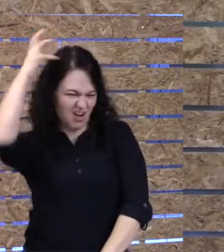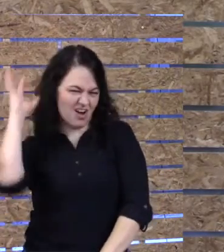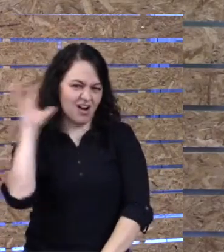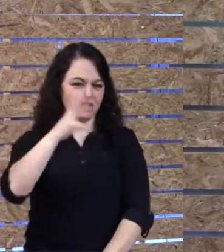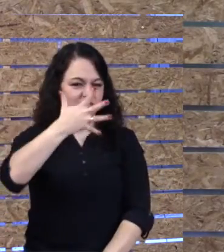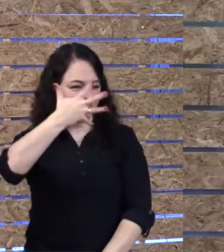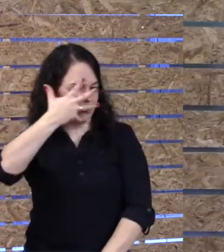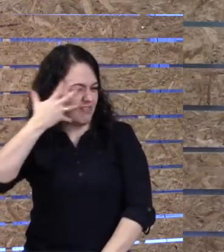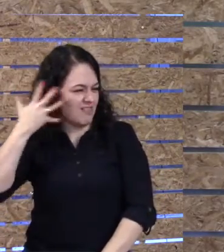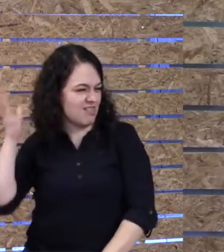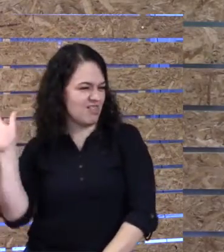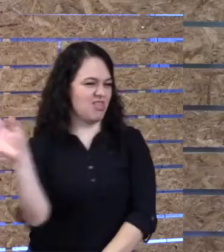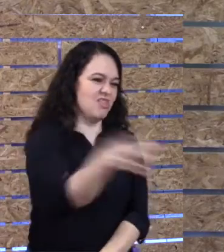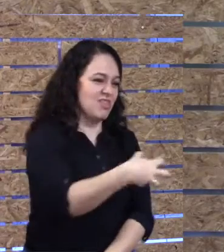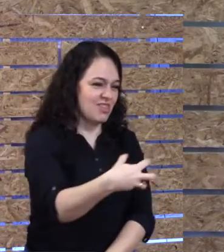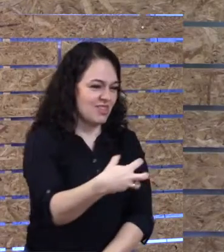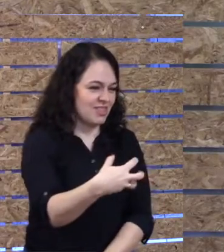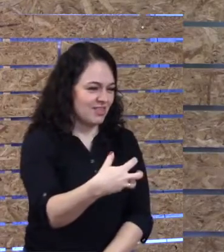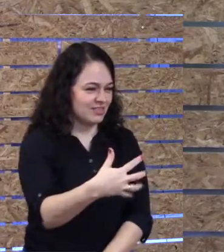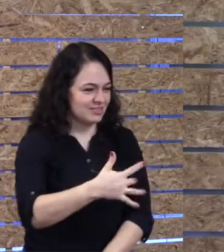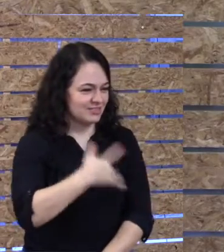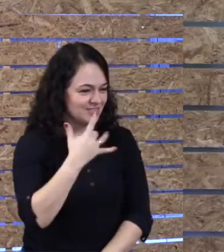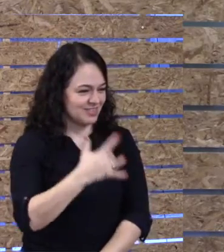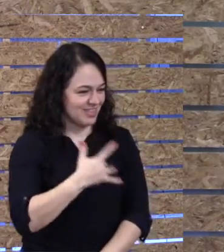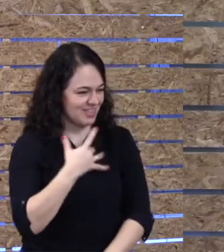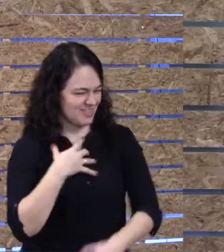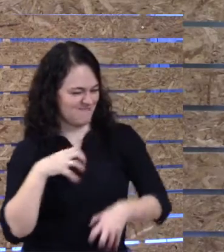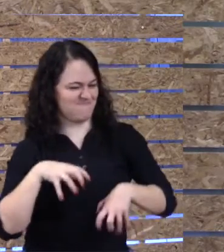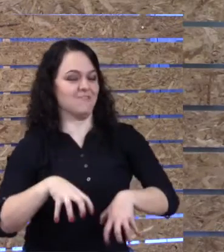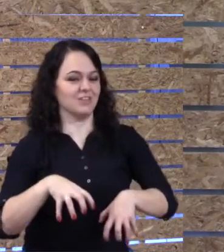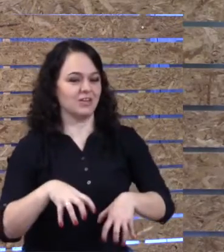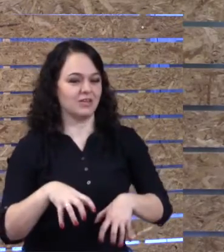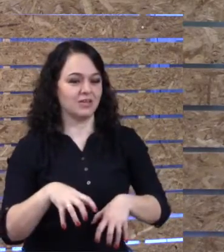Él ha dicho que Él solo pastorea ovejas.